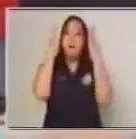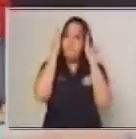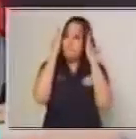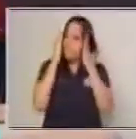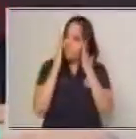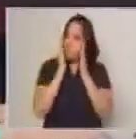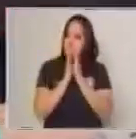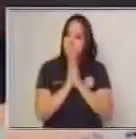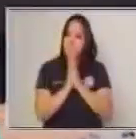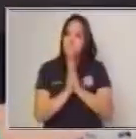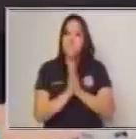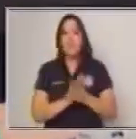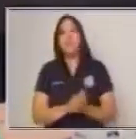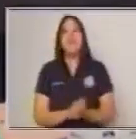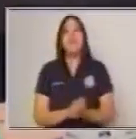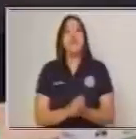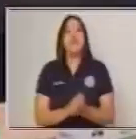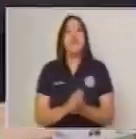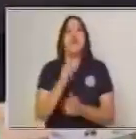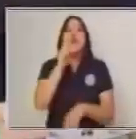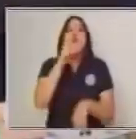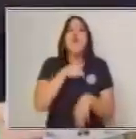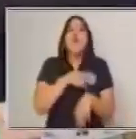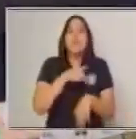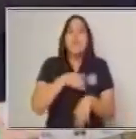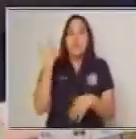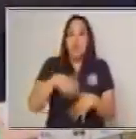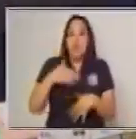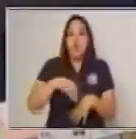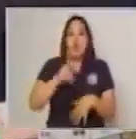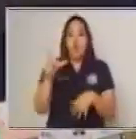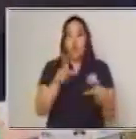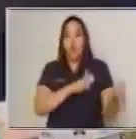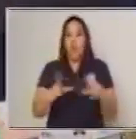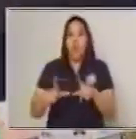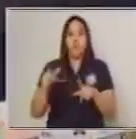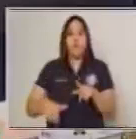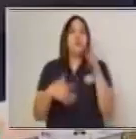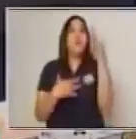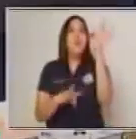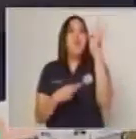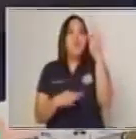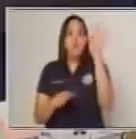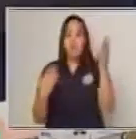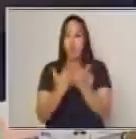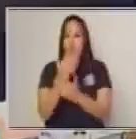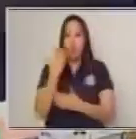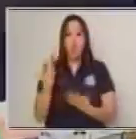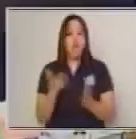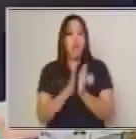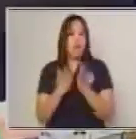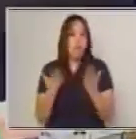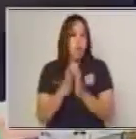Entonces necesito ahorita, les voy a dar un tiempo para que tengan listo una hoja nueva en su cuaderno o una hoja en